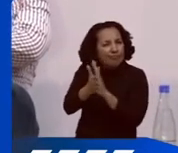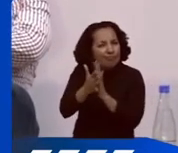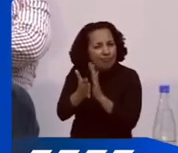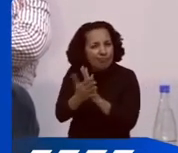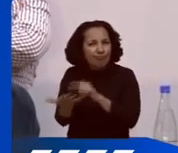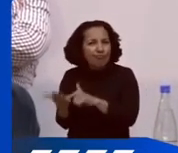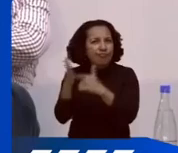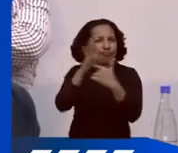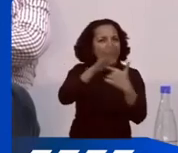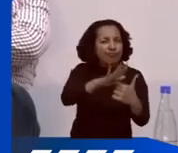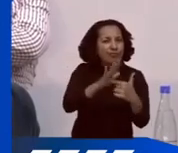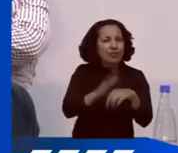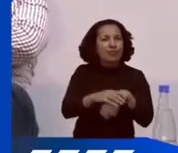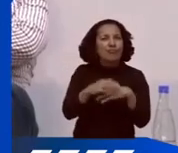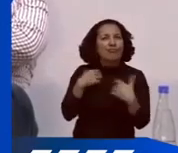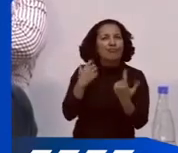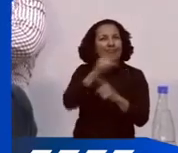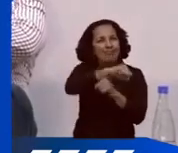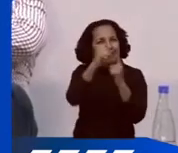magisterio pleno y a la sociedad.